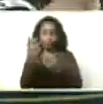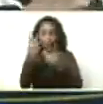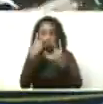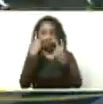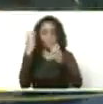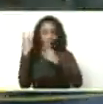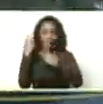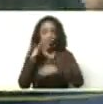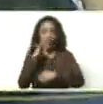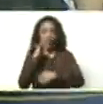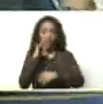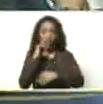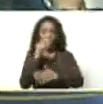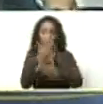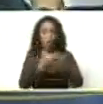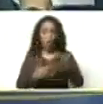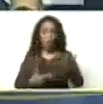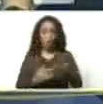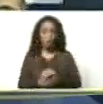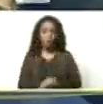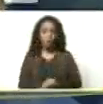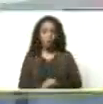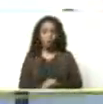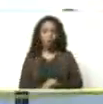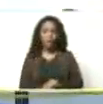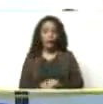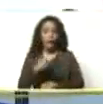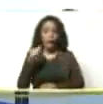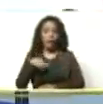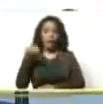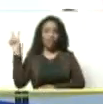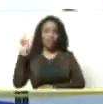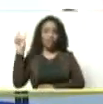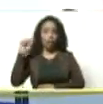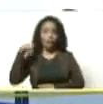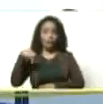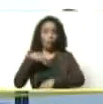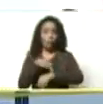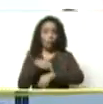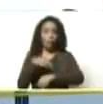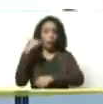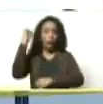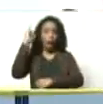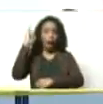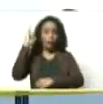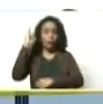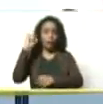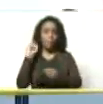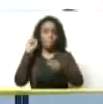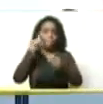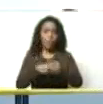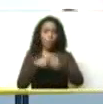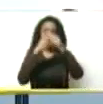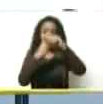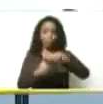importante en venezuela hoy en este momento tenemos registrados